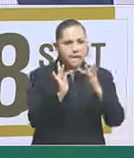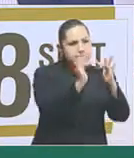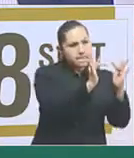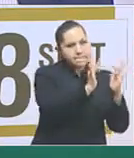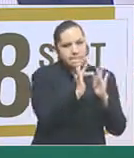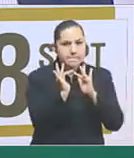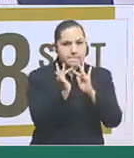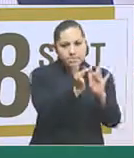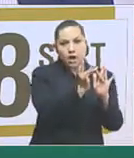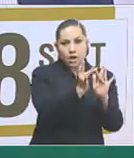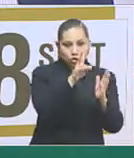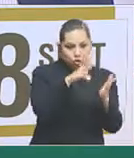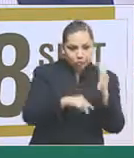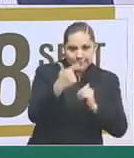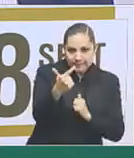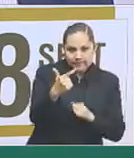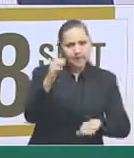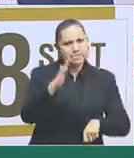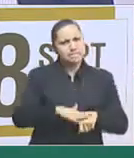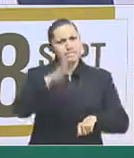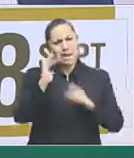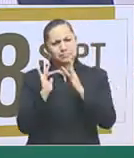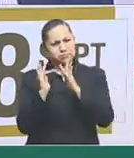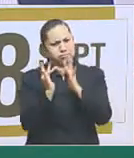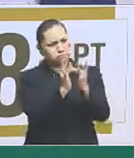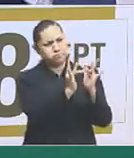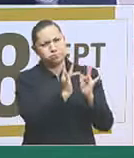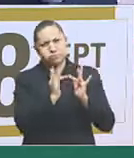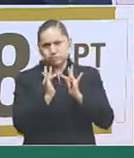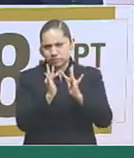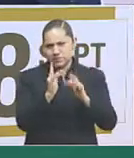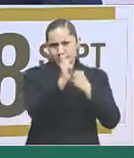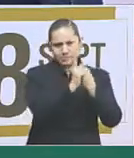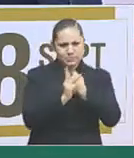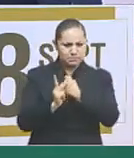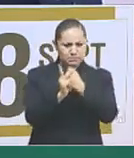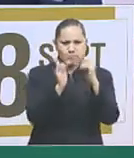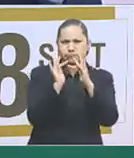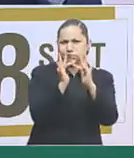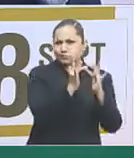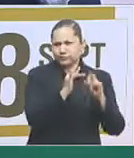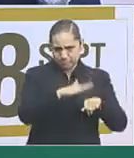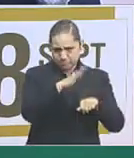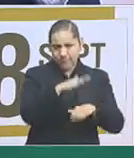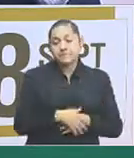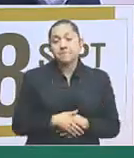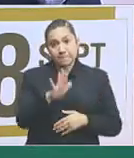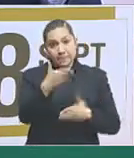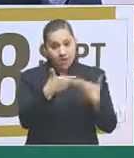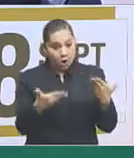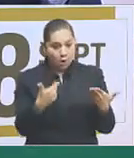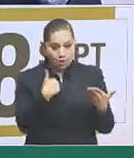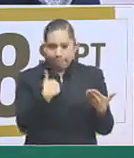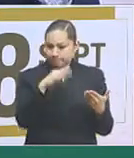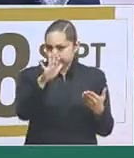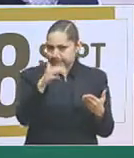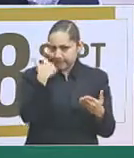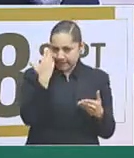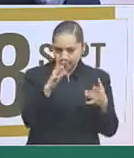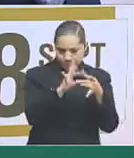globalizó y se interconectó aún más y quiero hacer un recuento del 2007 porque